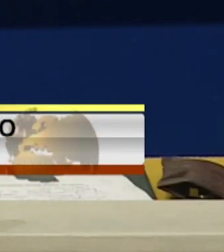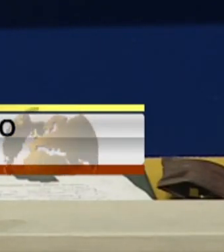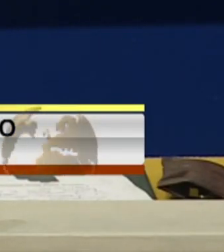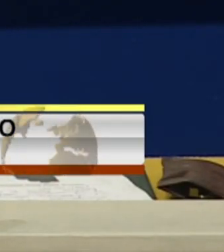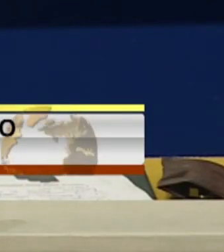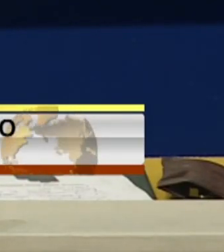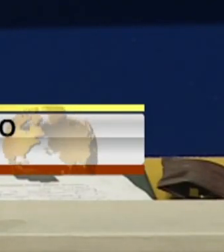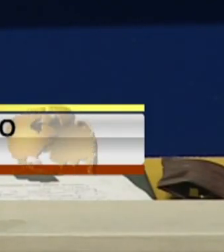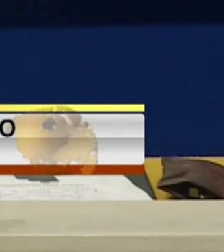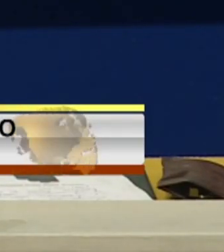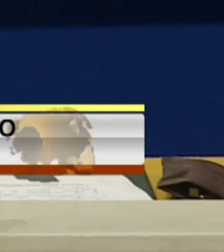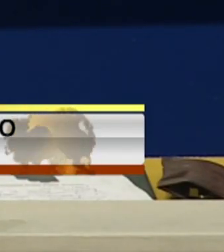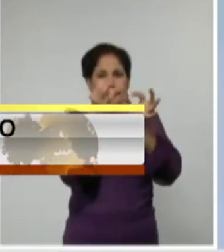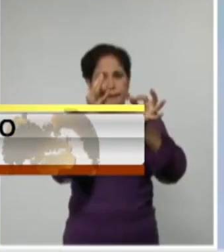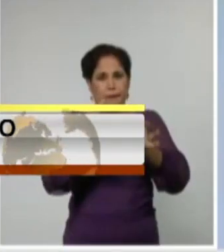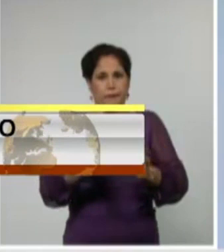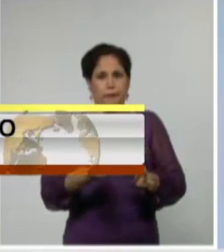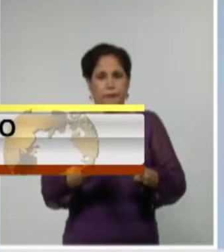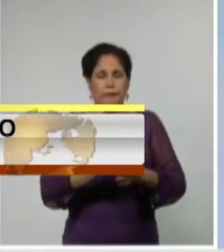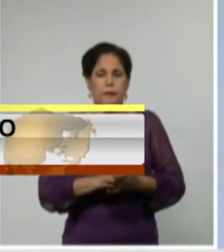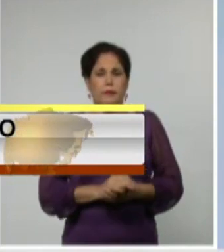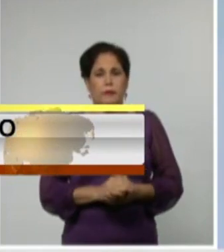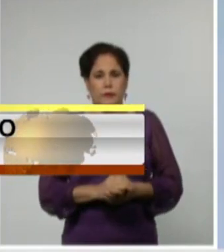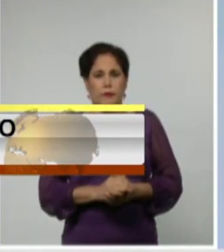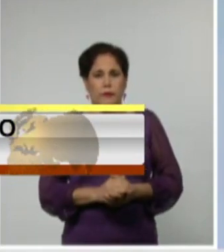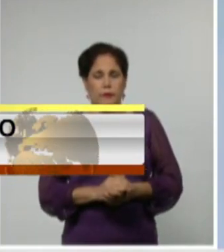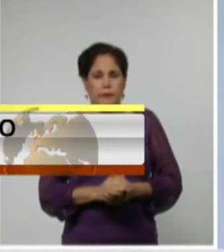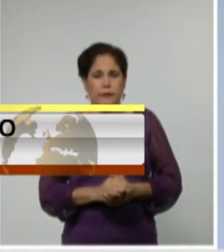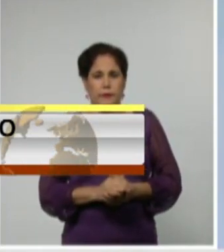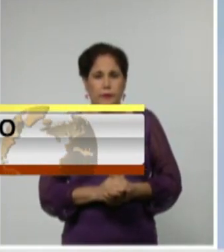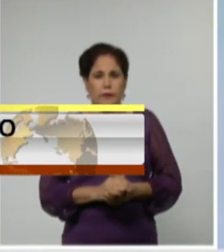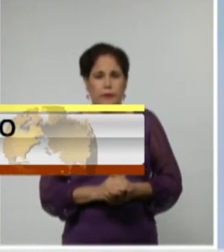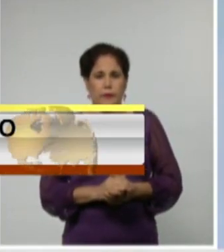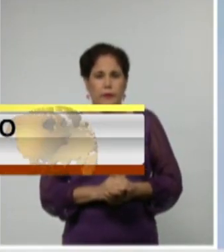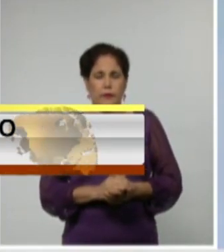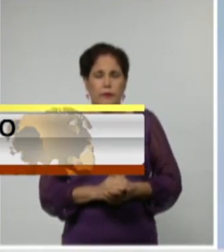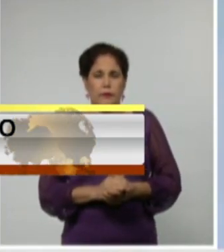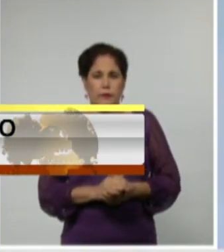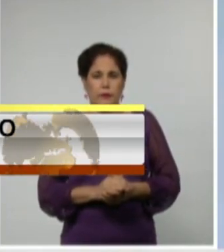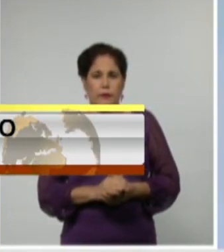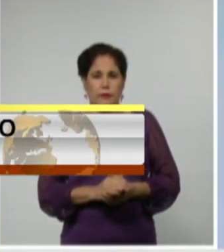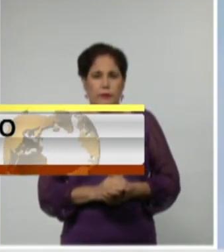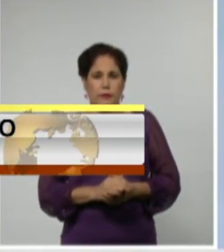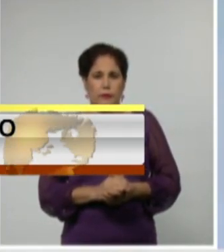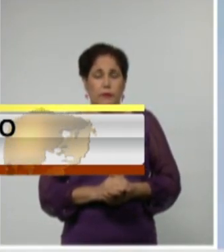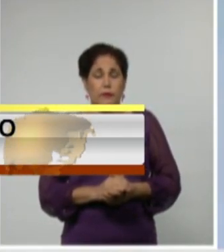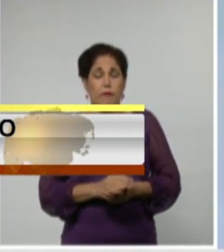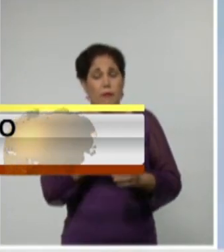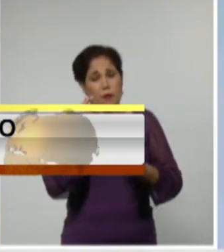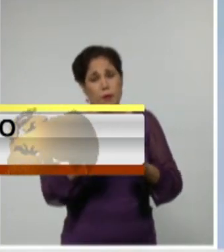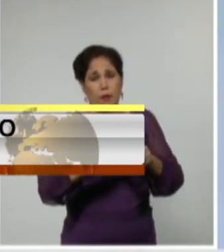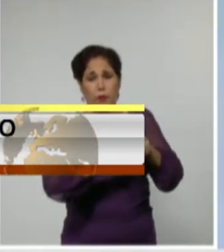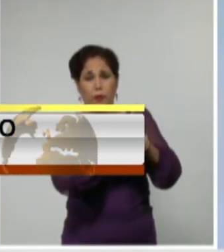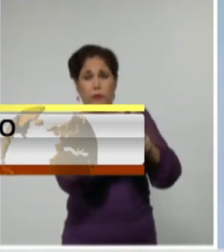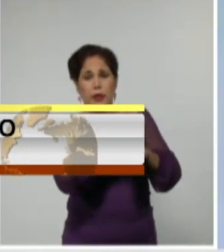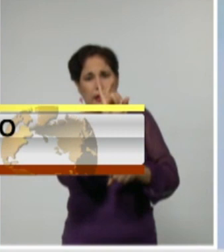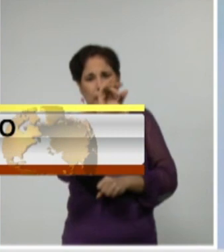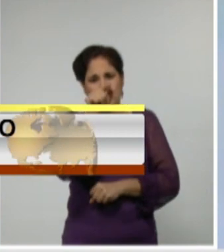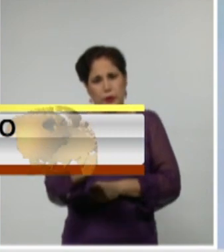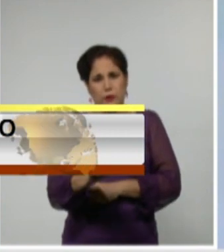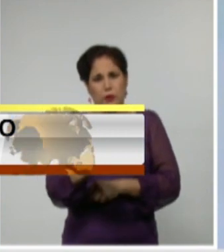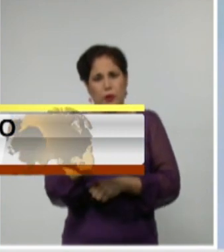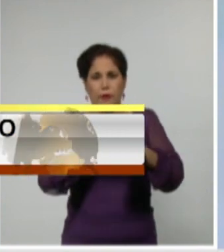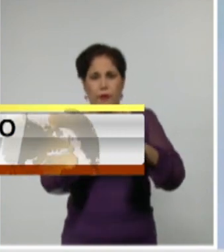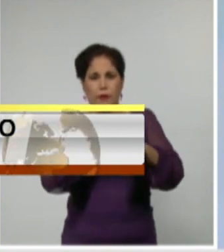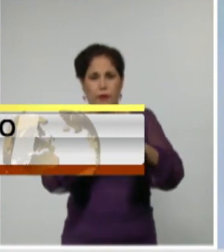y Mayabeque, mientras uno de los nuevos contagios adquirió la enfermedad en el exterior. Al cierre del día de ayer se encuentran ingresados